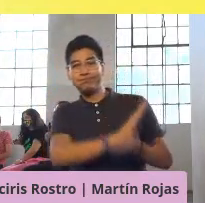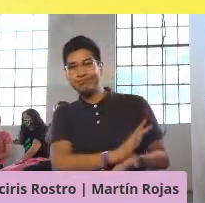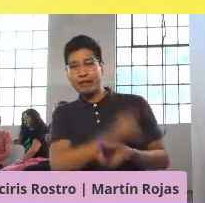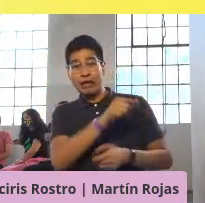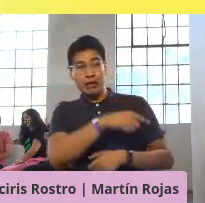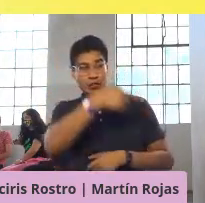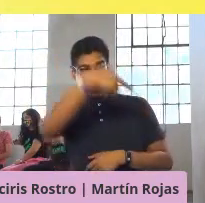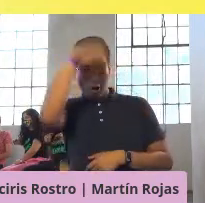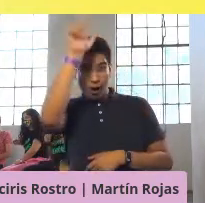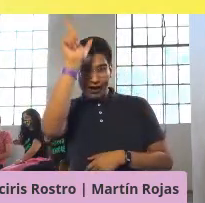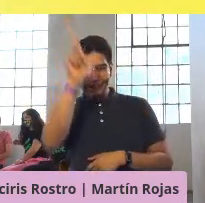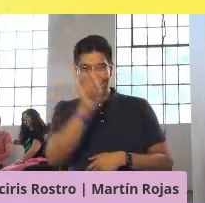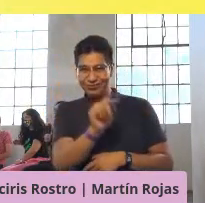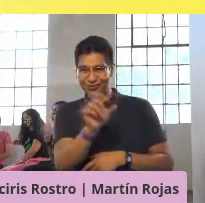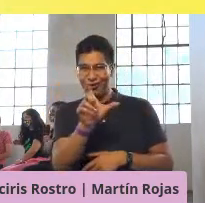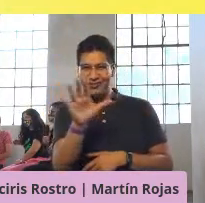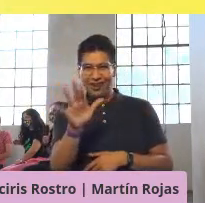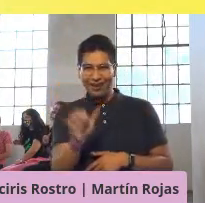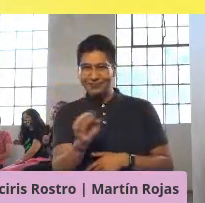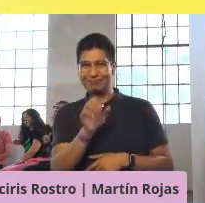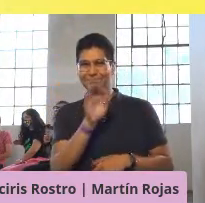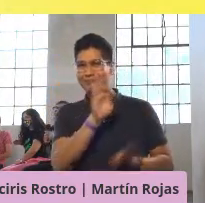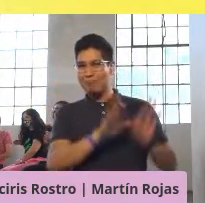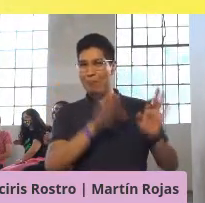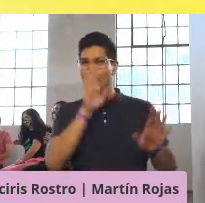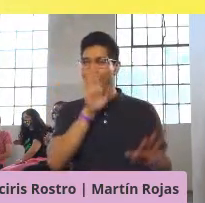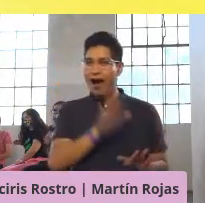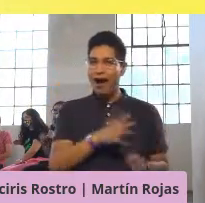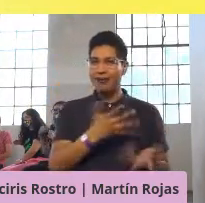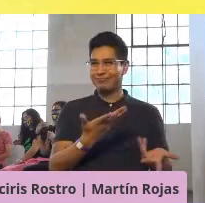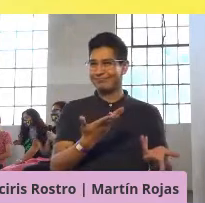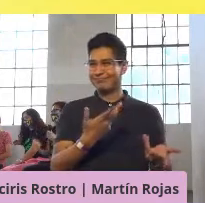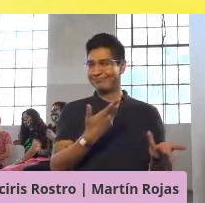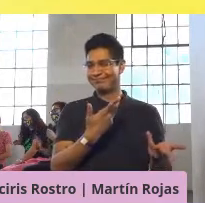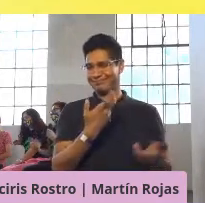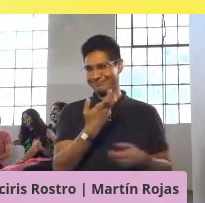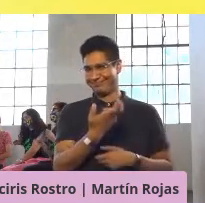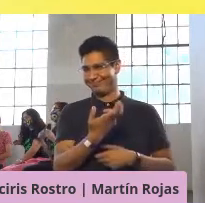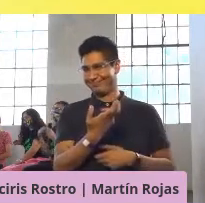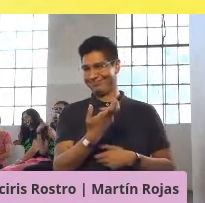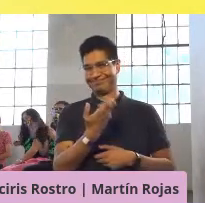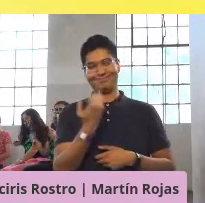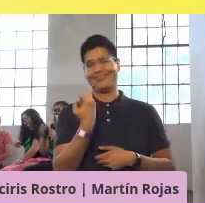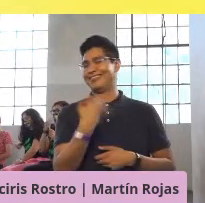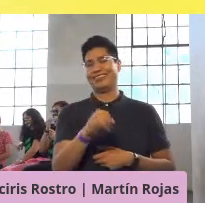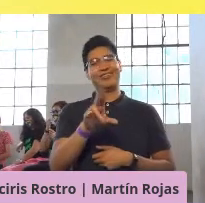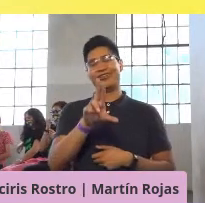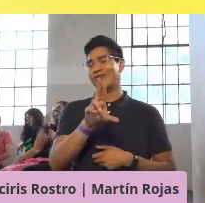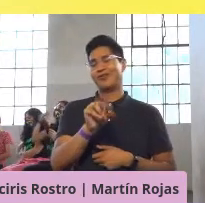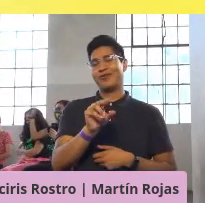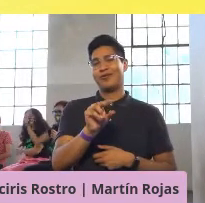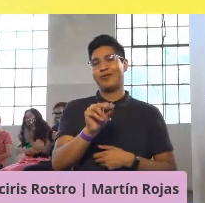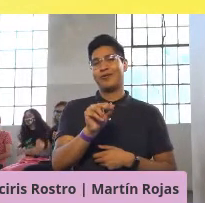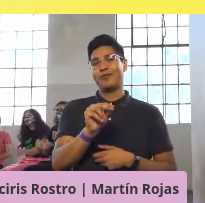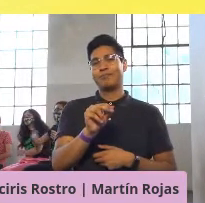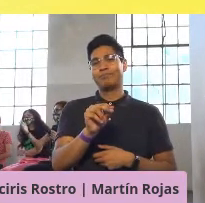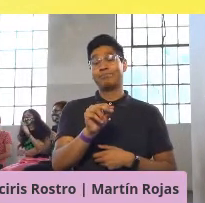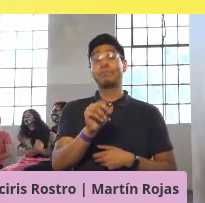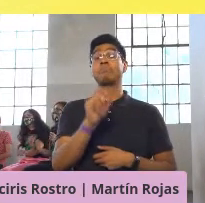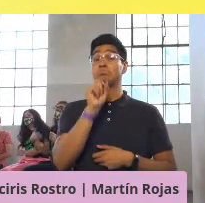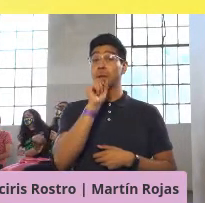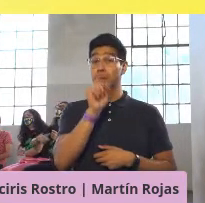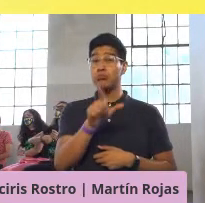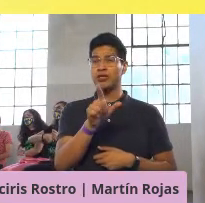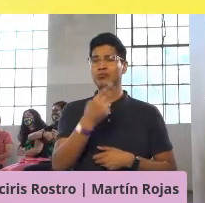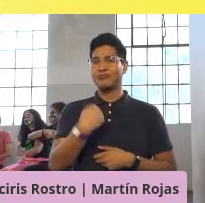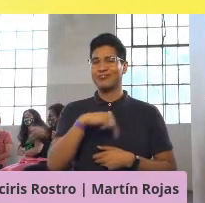Entonces, ese tipo de hartazgo nos ha ido juntando, nos hemos dado cuenta que hay como muchos, entre